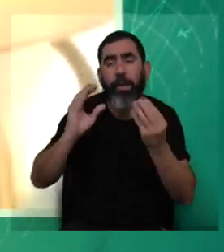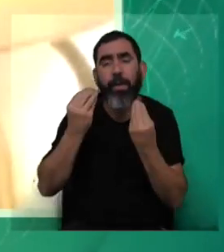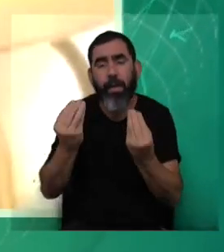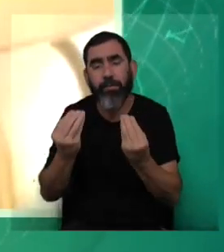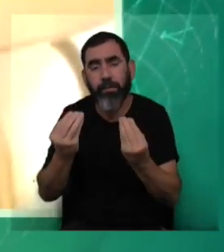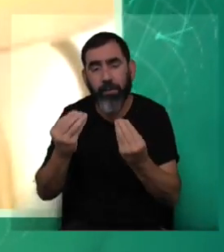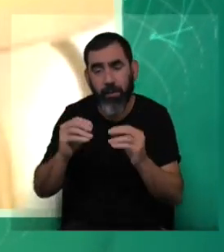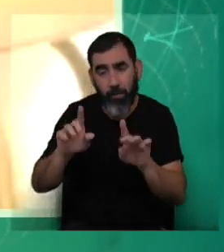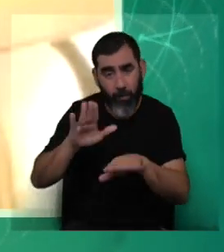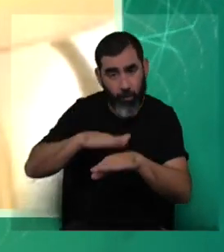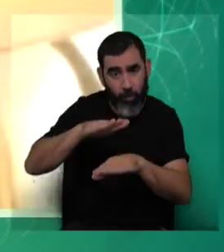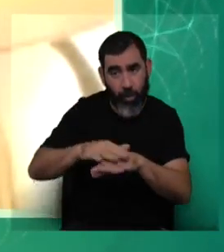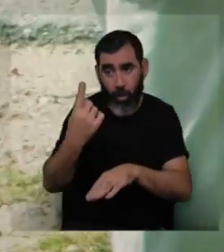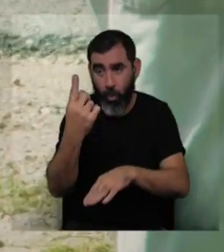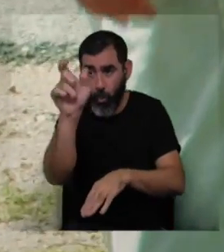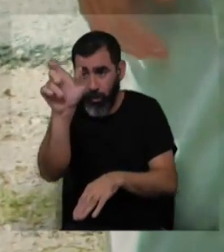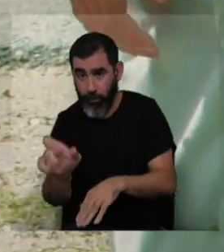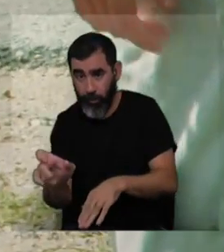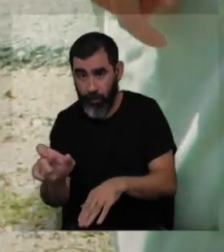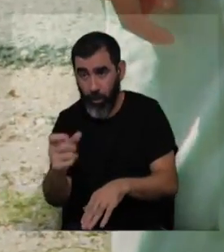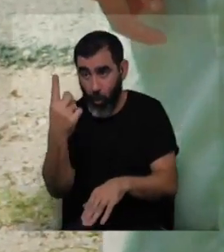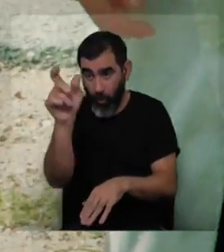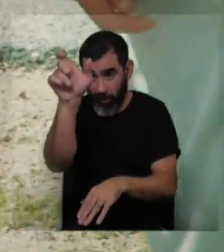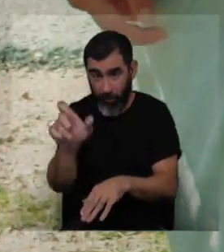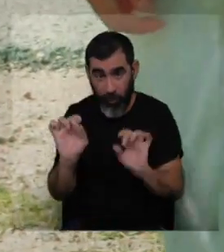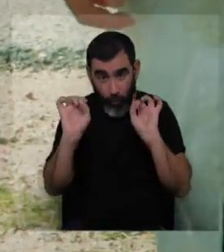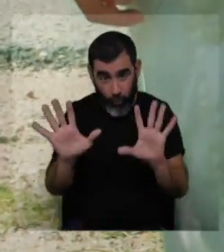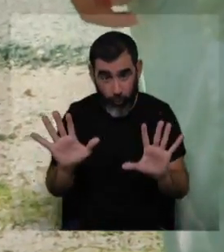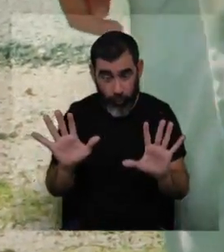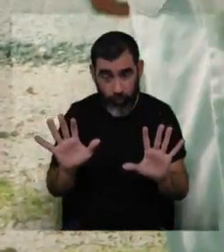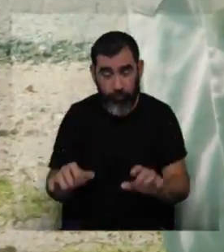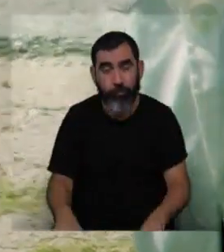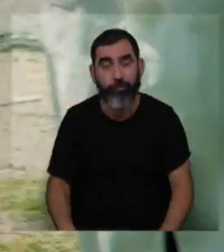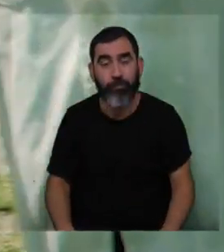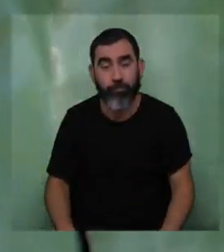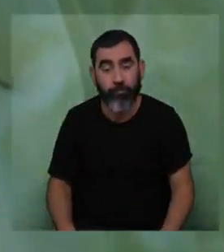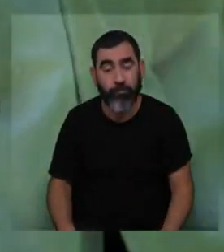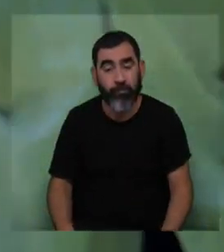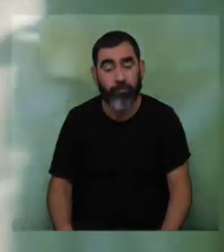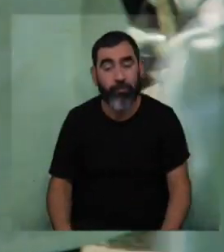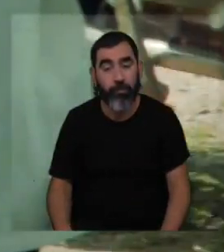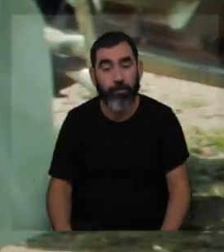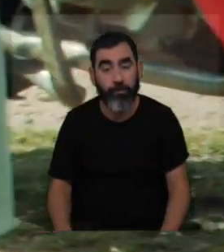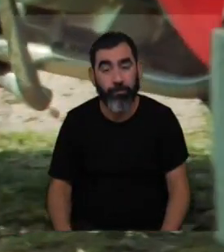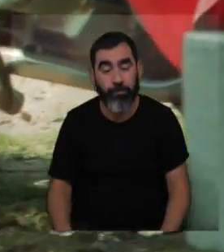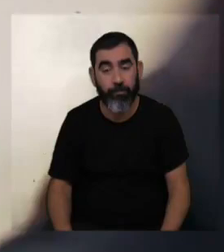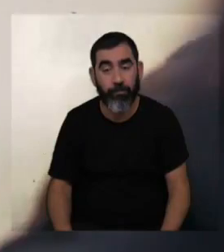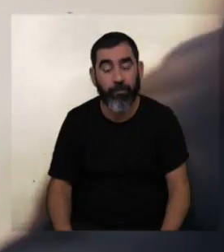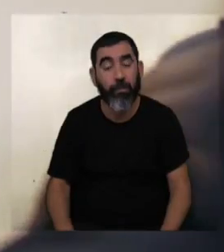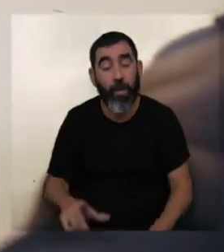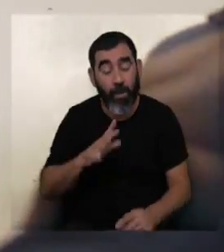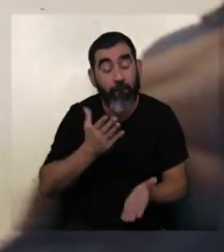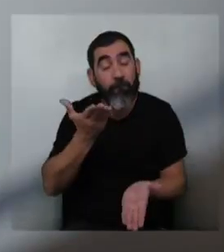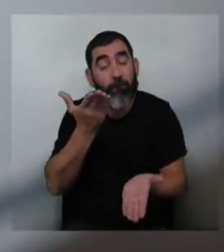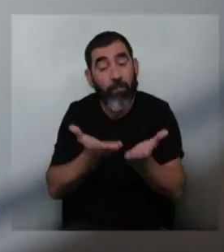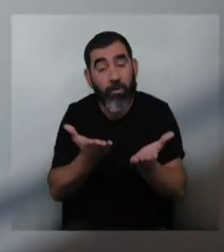a seguir quedando en manos de uno, de una sola persona, cuando esto efectivamente tiene una evaluación